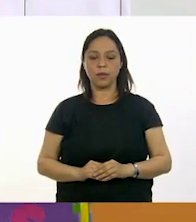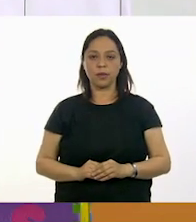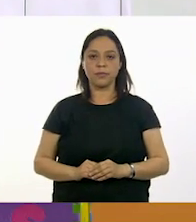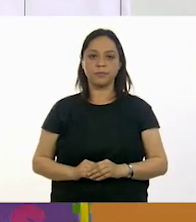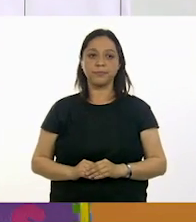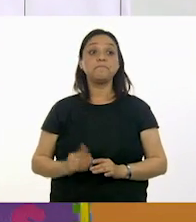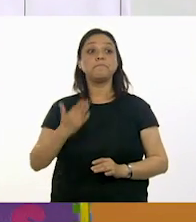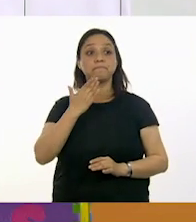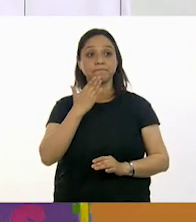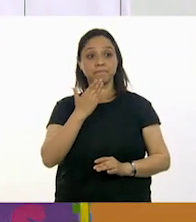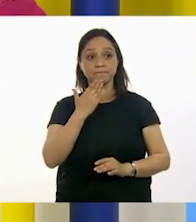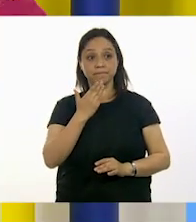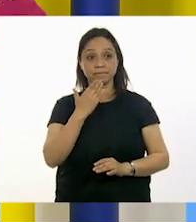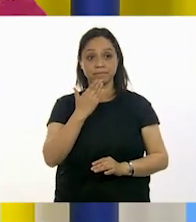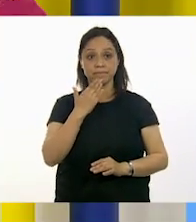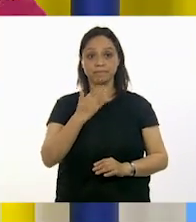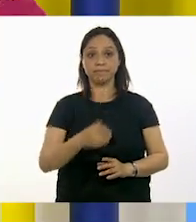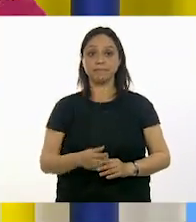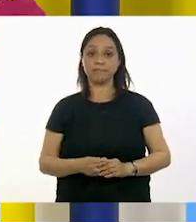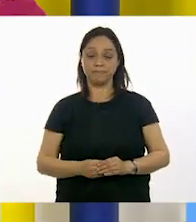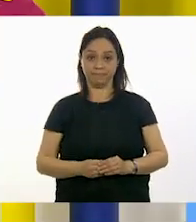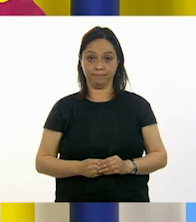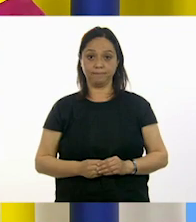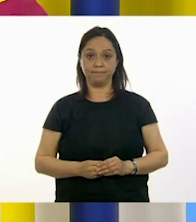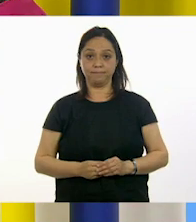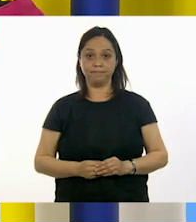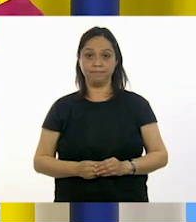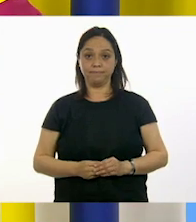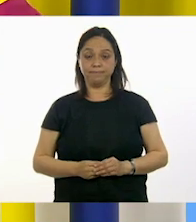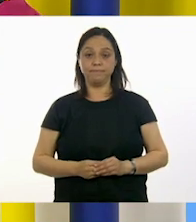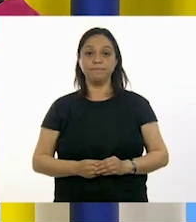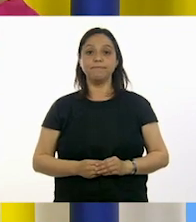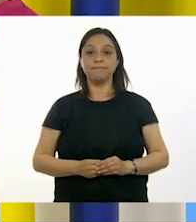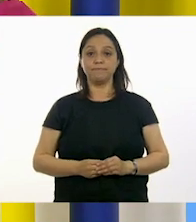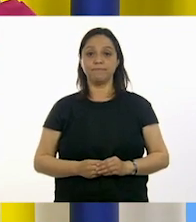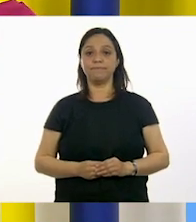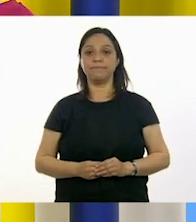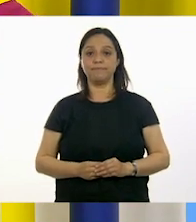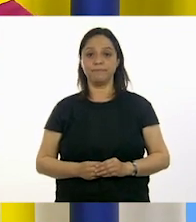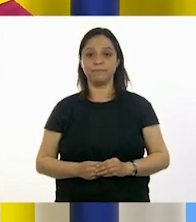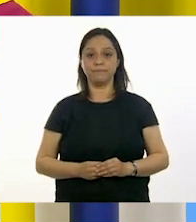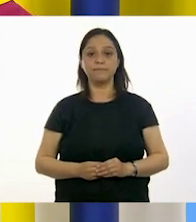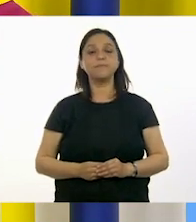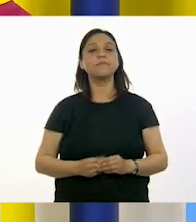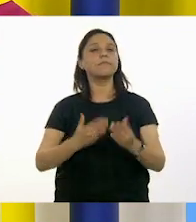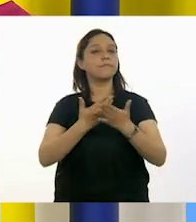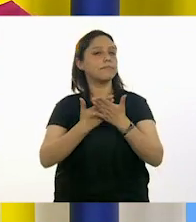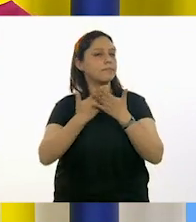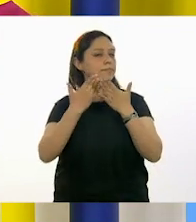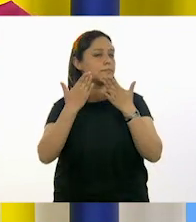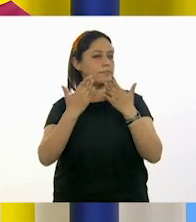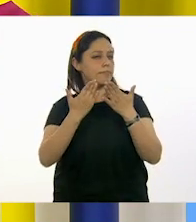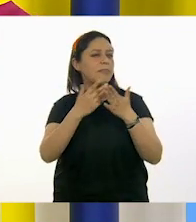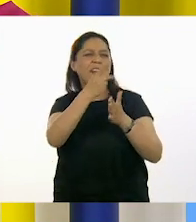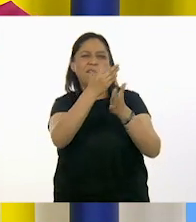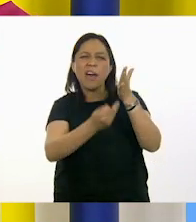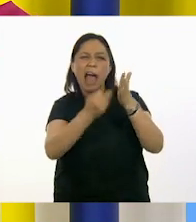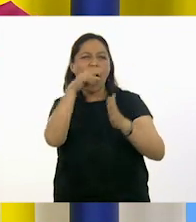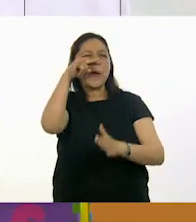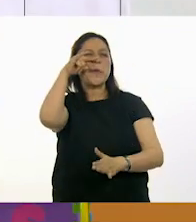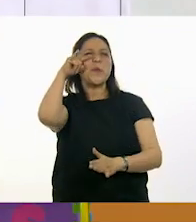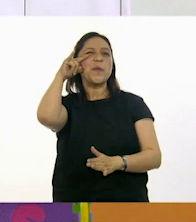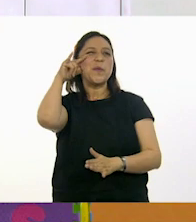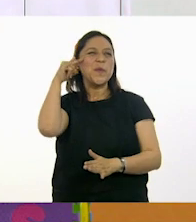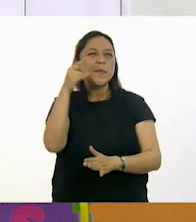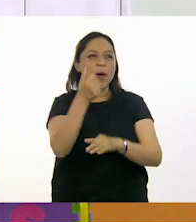Muy bien, 5 en amarillo. Muy, muy bien. Vamos a remarcarlo un poquito más. A